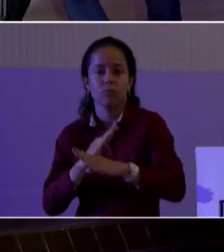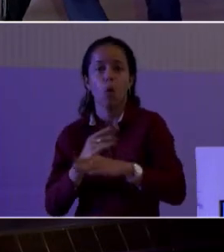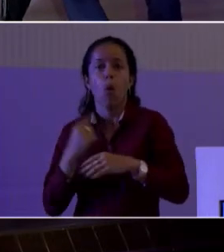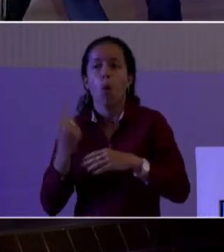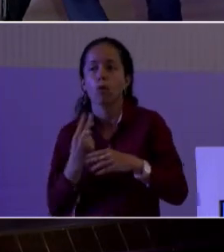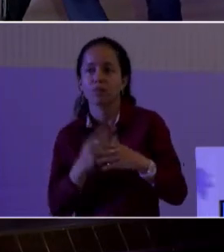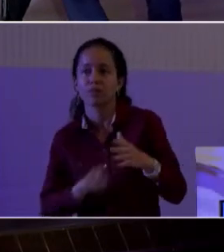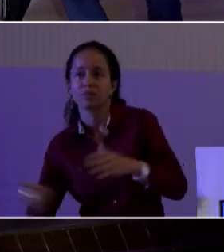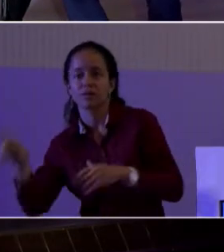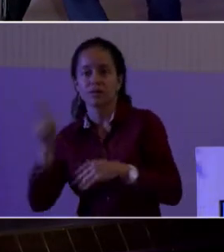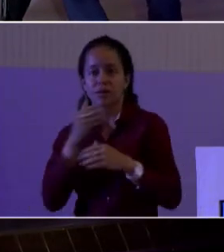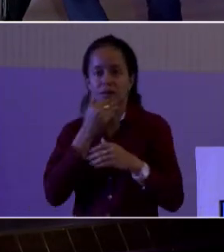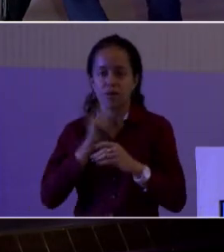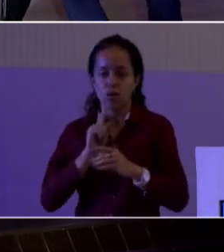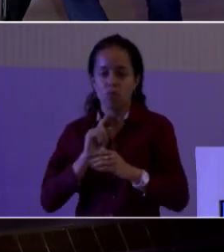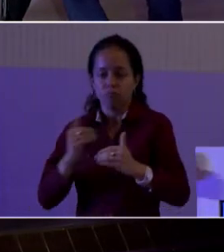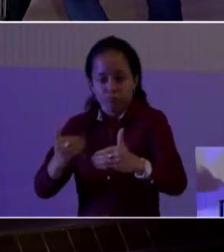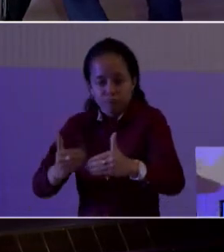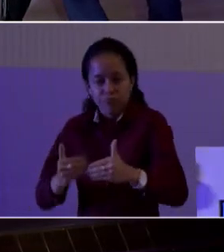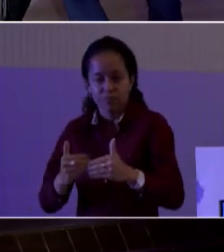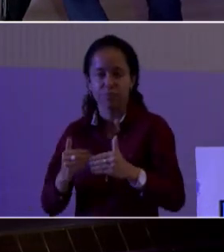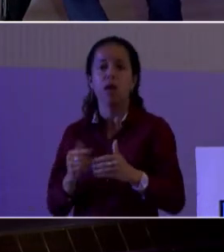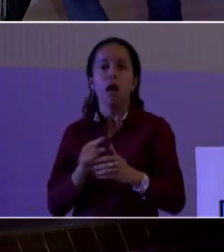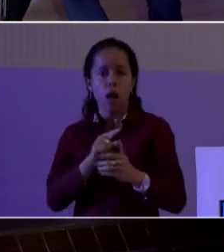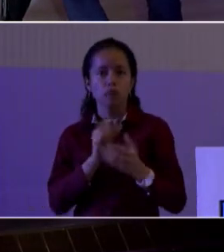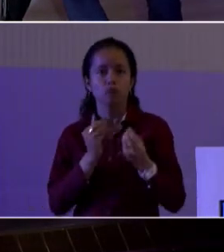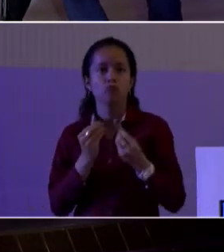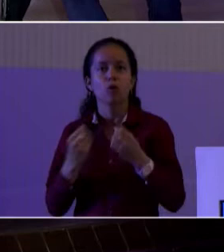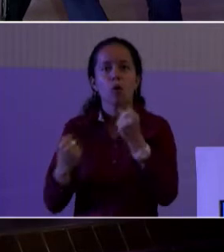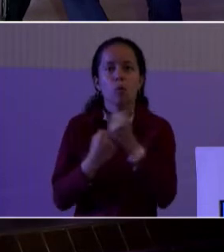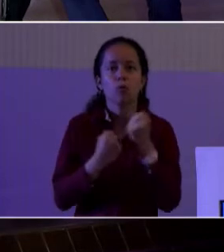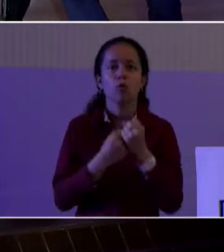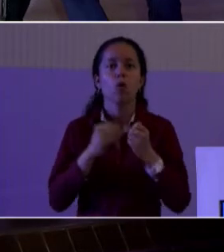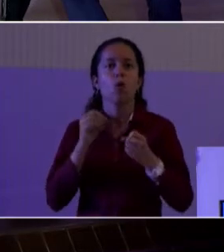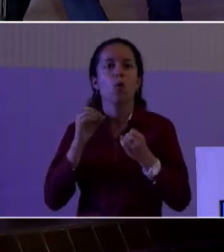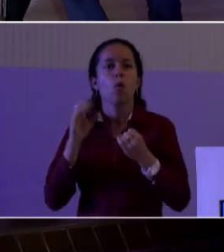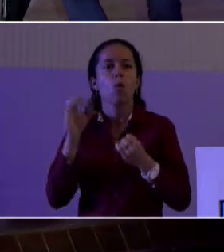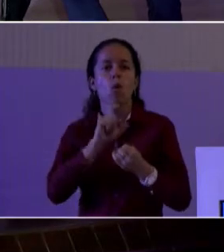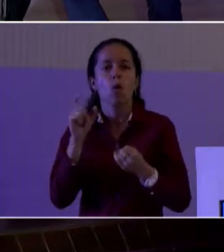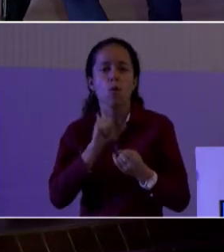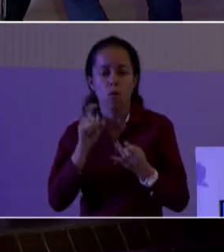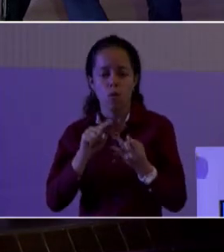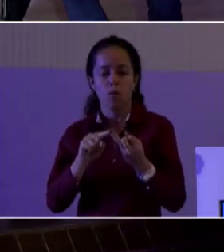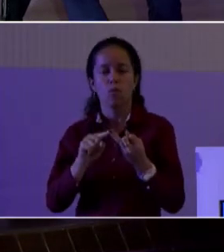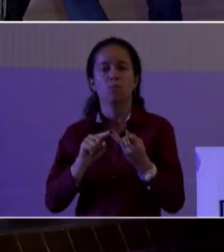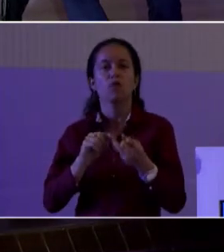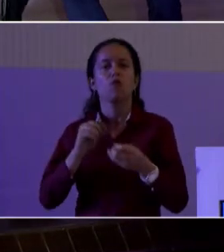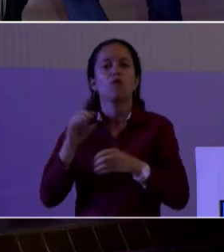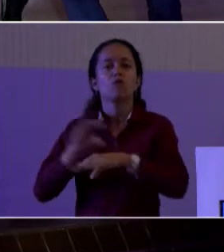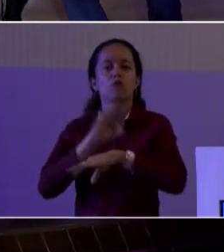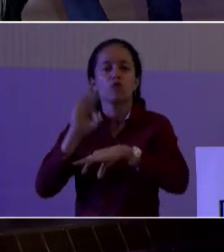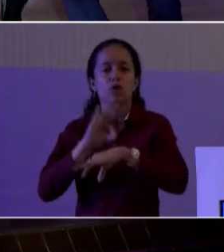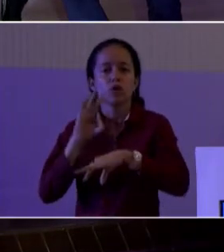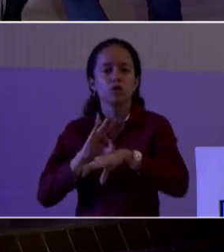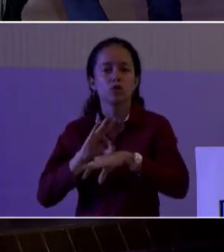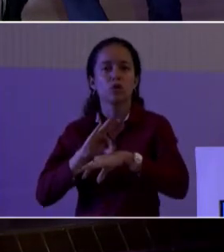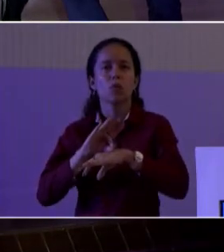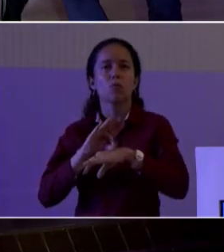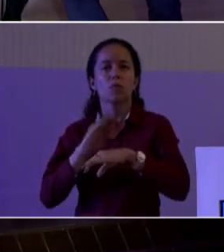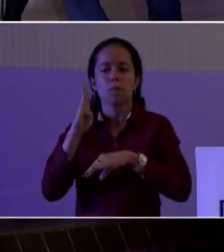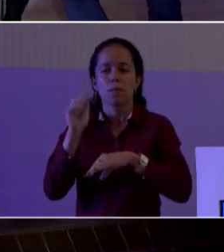reclutamiento. Hemos tenido muchos aliados, Coca-Cola FEMSA, la Fundación Barcelona,